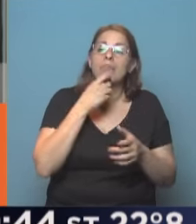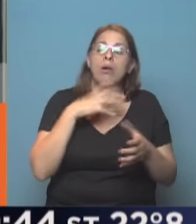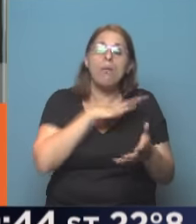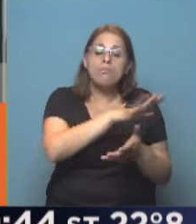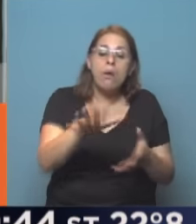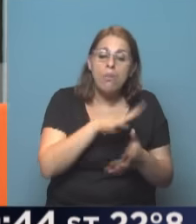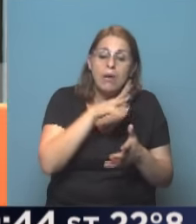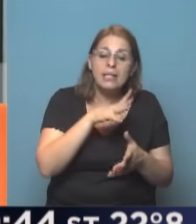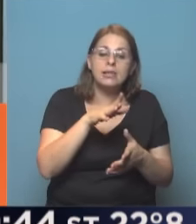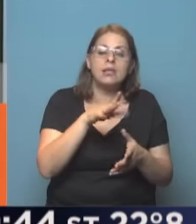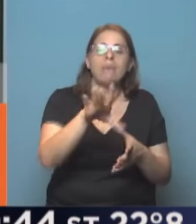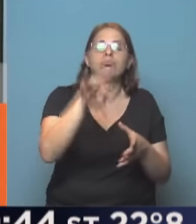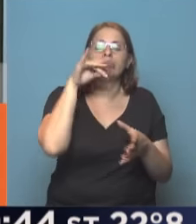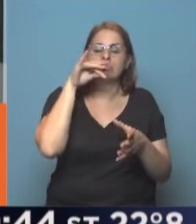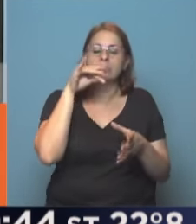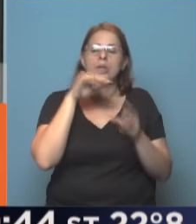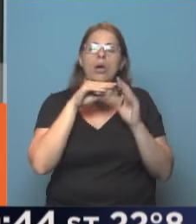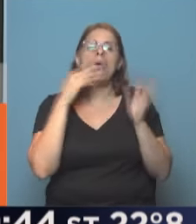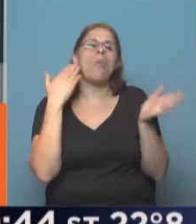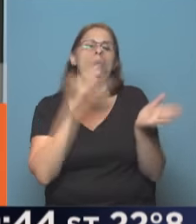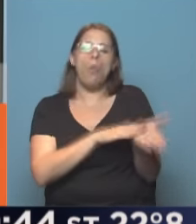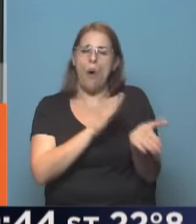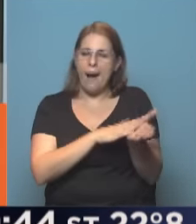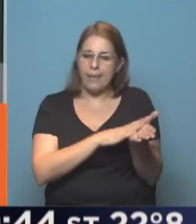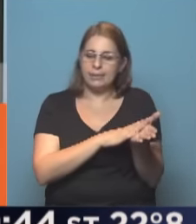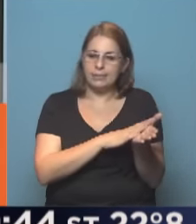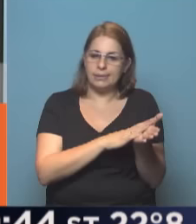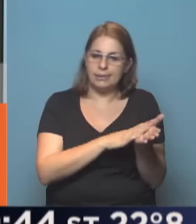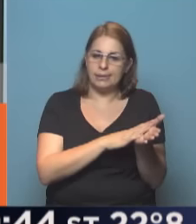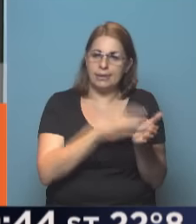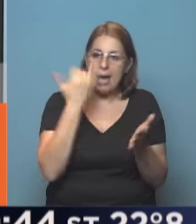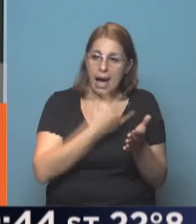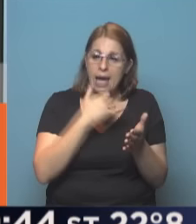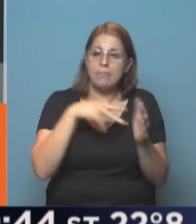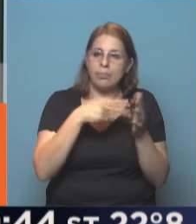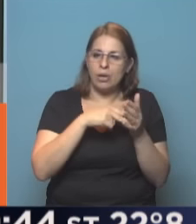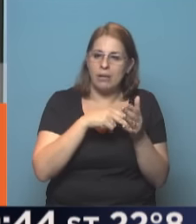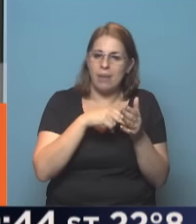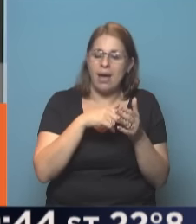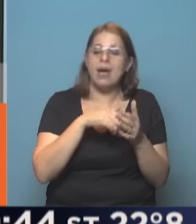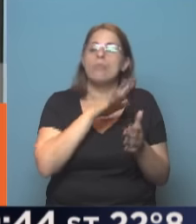población, extrae la muestra, esa muestra ya está viciada por el problema de la población inicial.